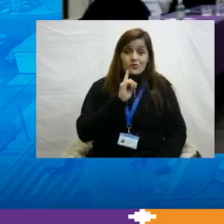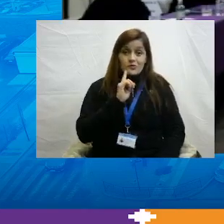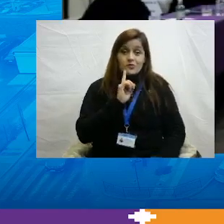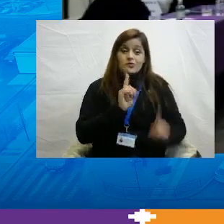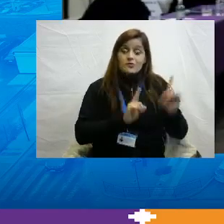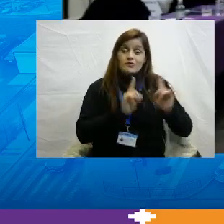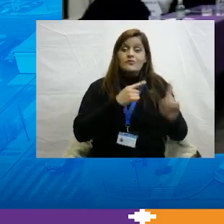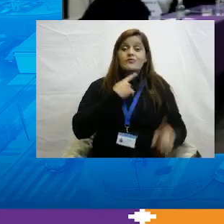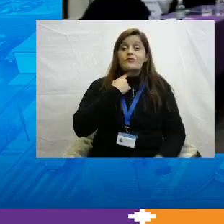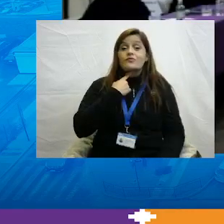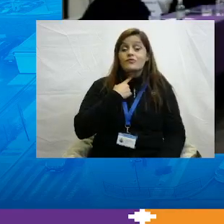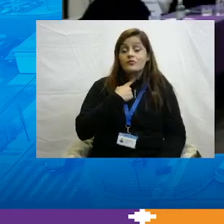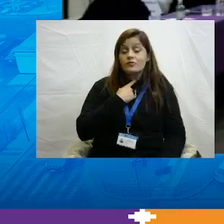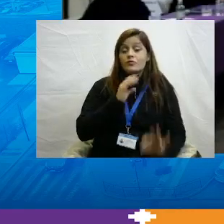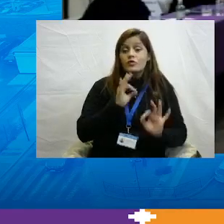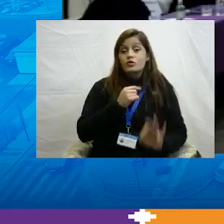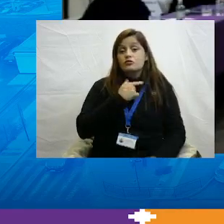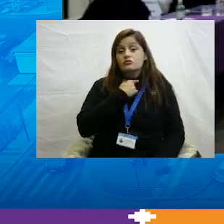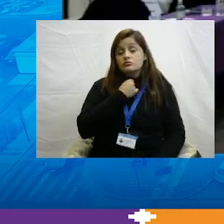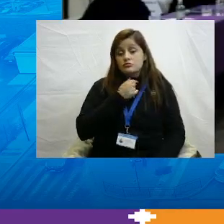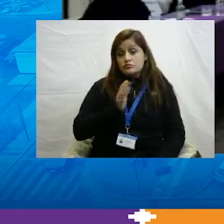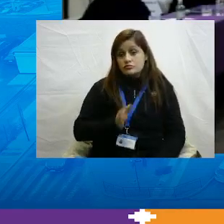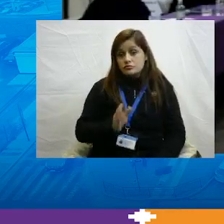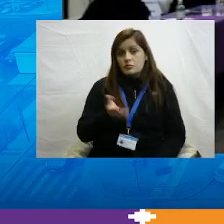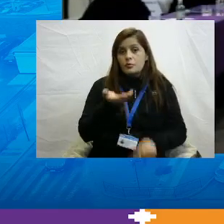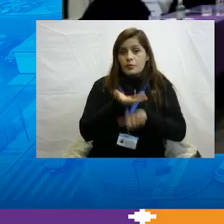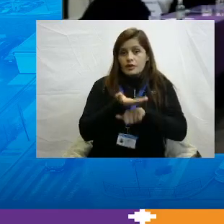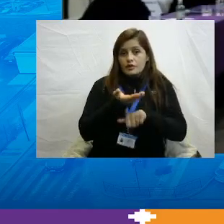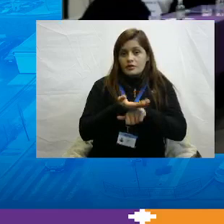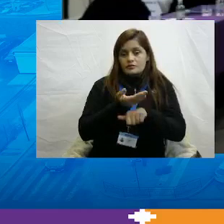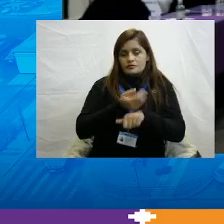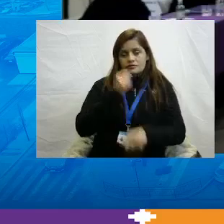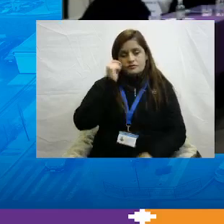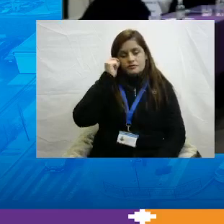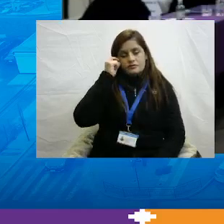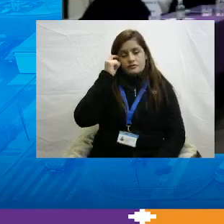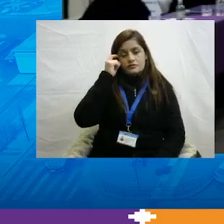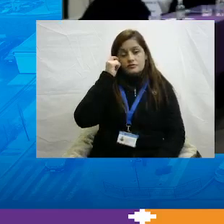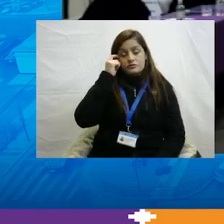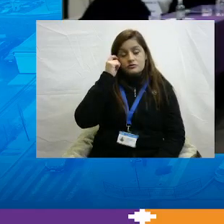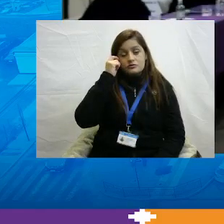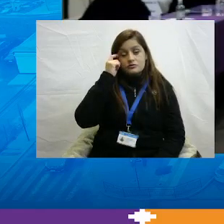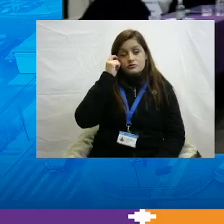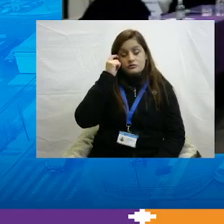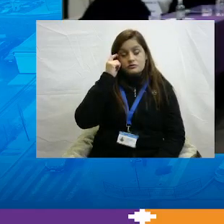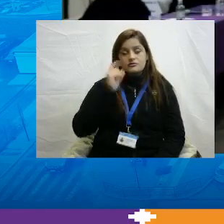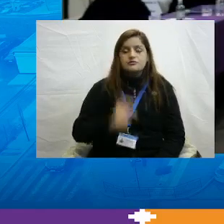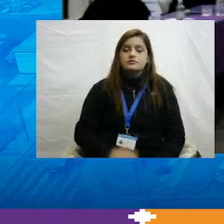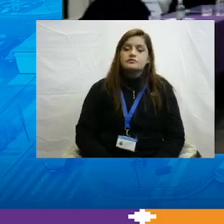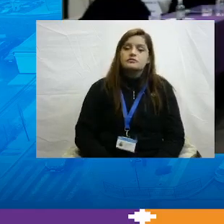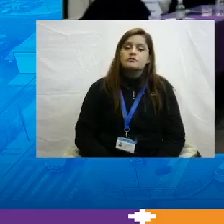o persisten en el interés en solicitar esa sede. Son esas dos cosas.